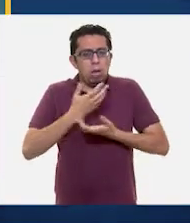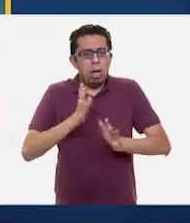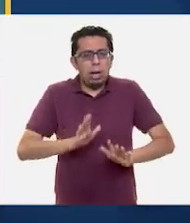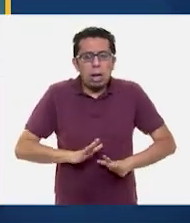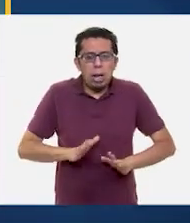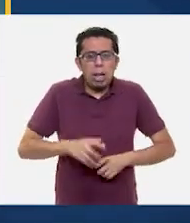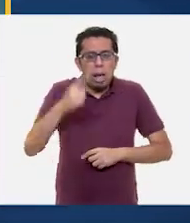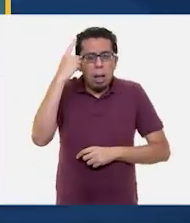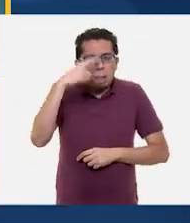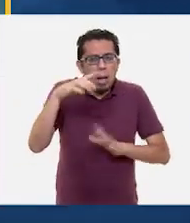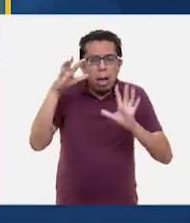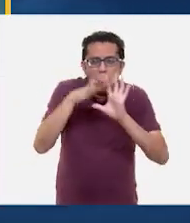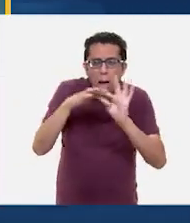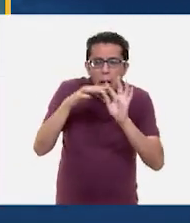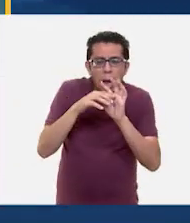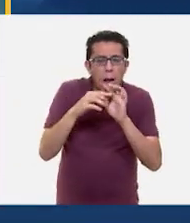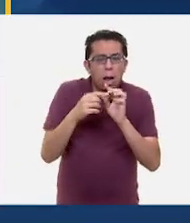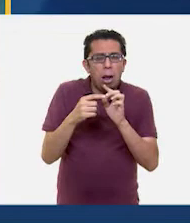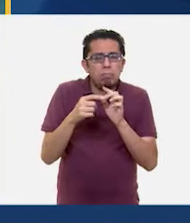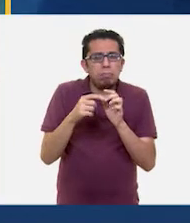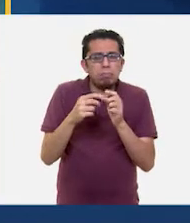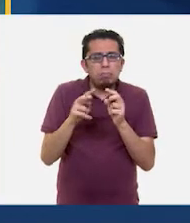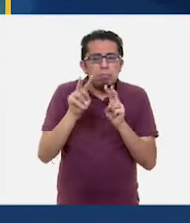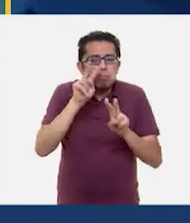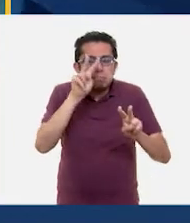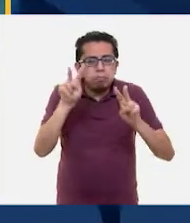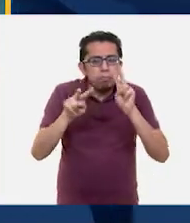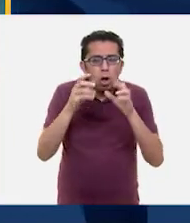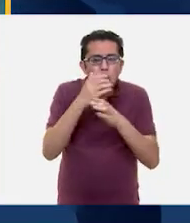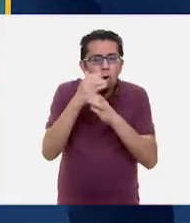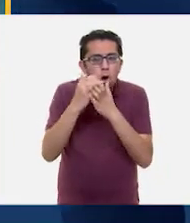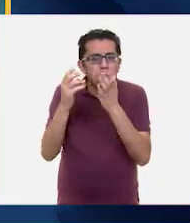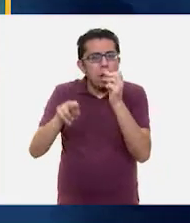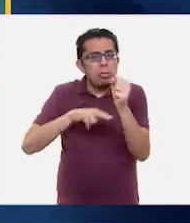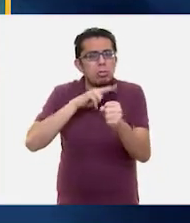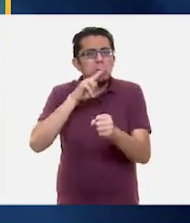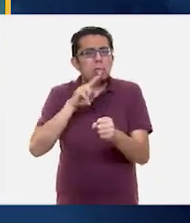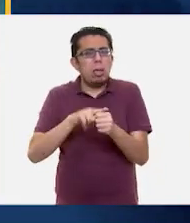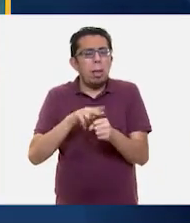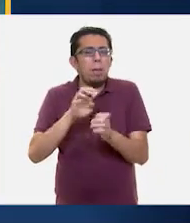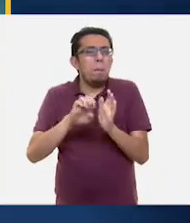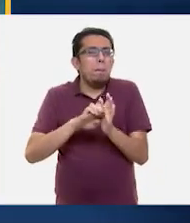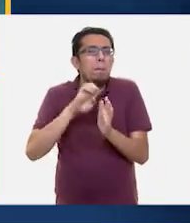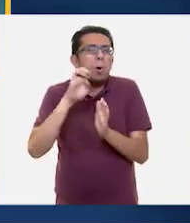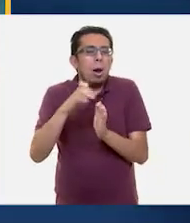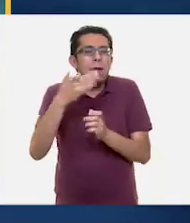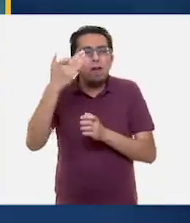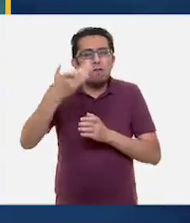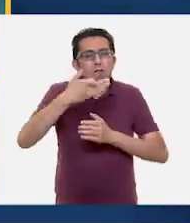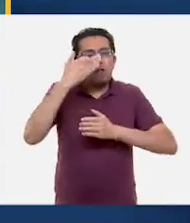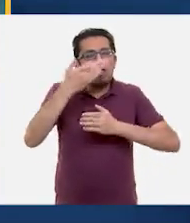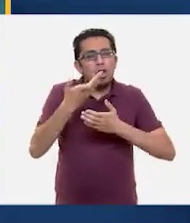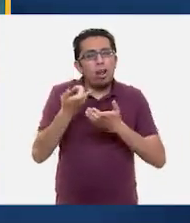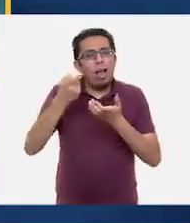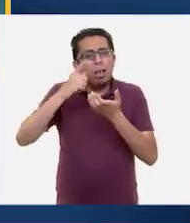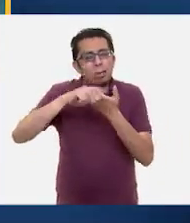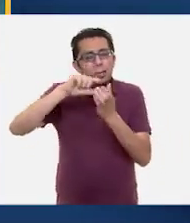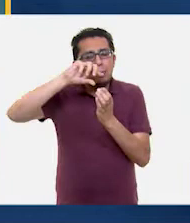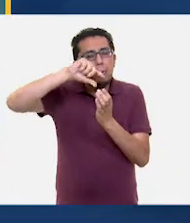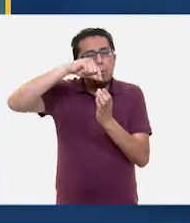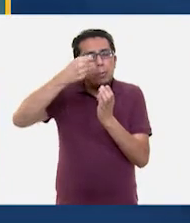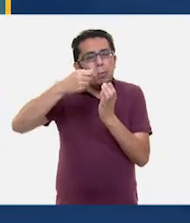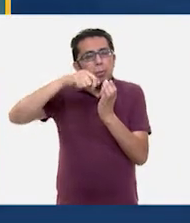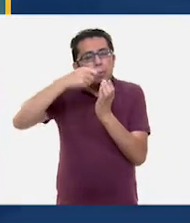en la naturaleza? Imagínate que se puede expresar el número de pétalos que tienen algunas flores, como el